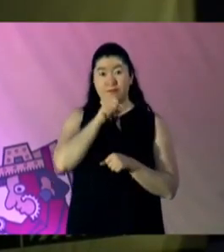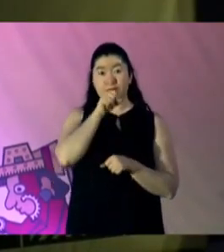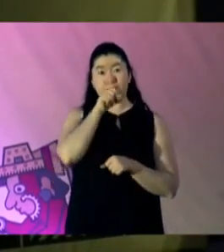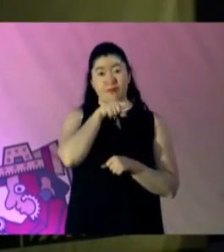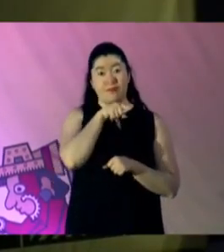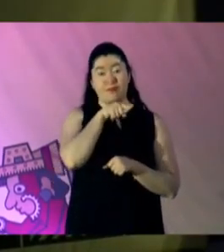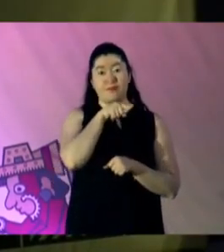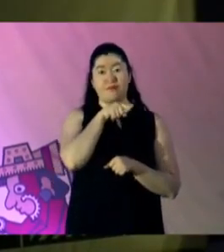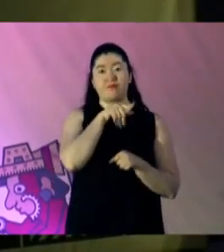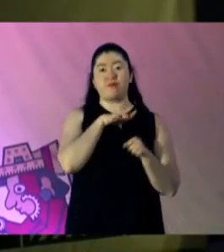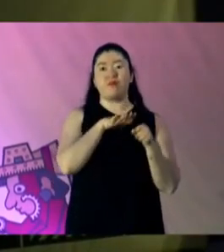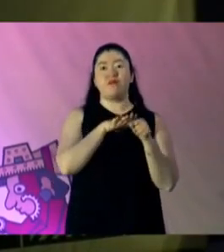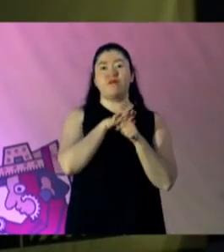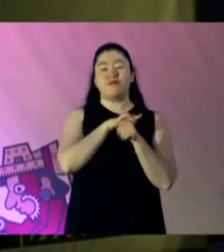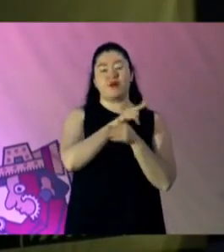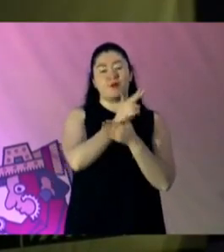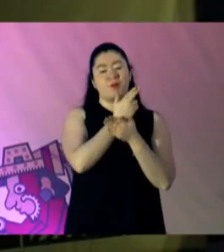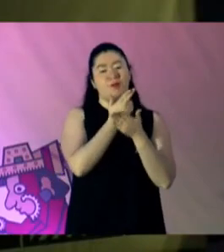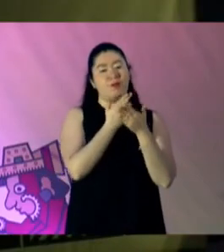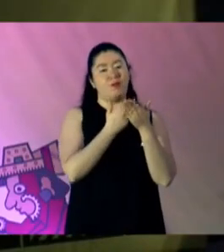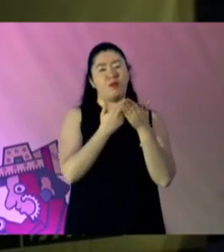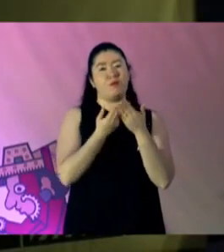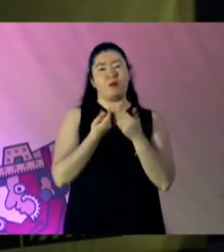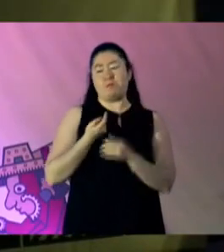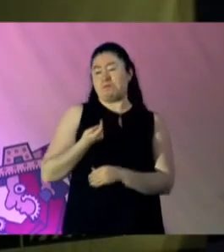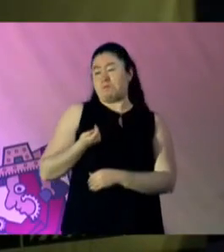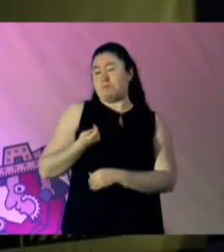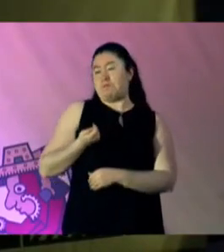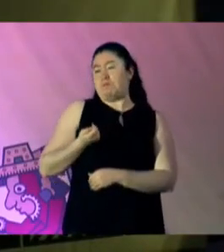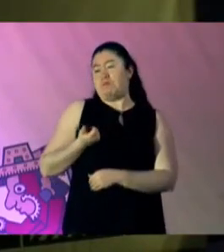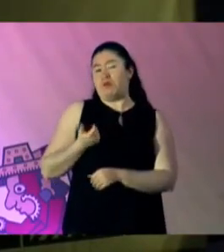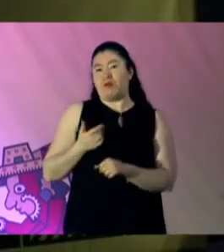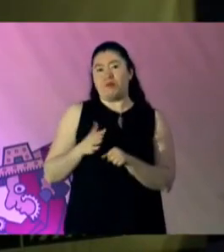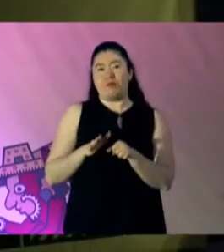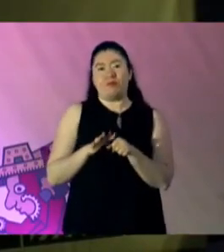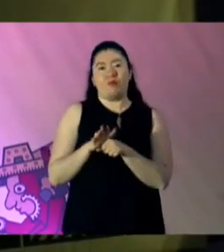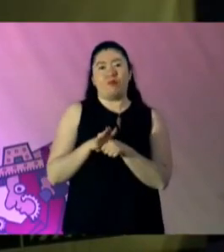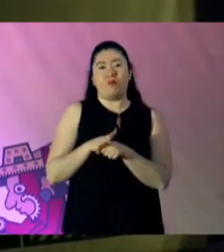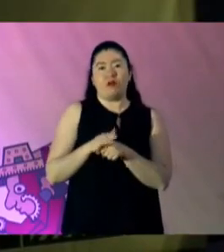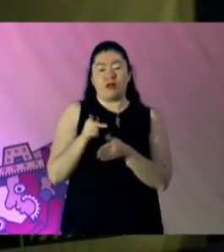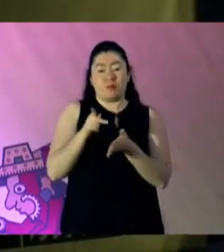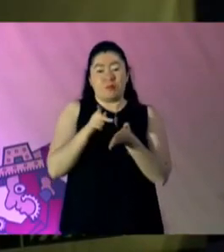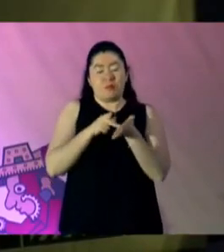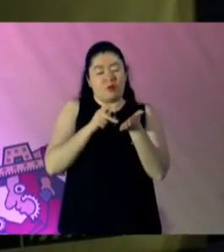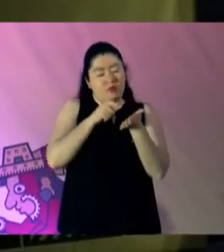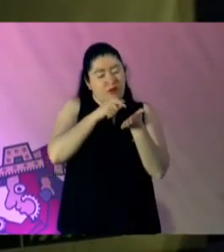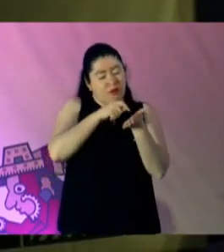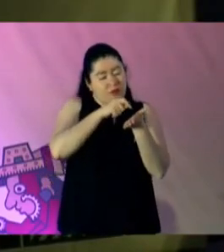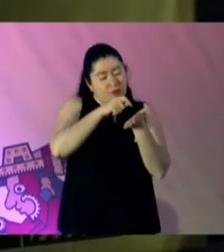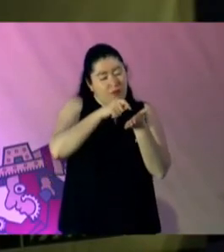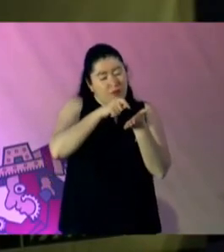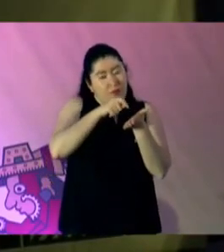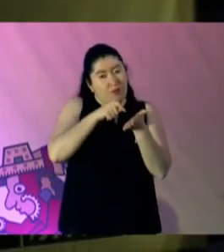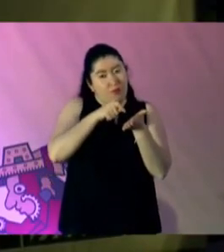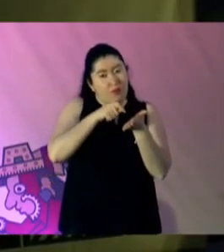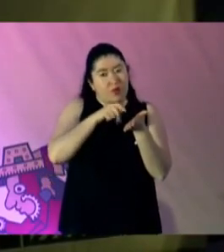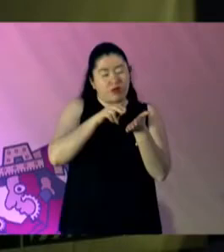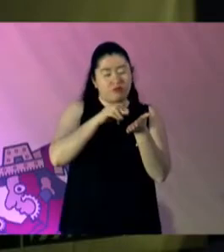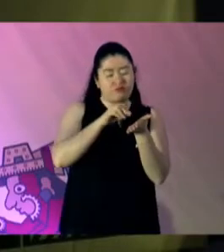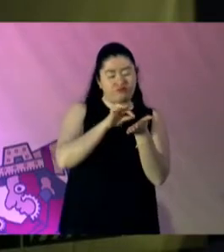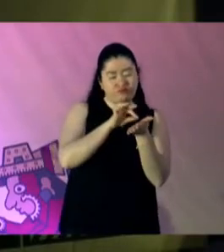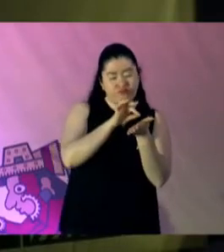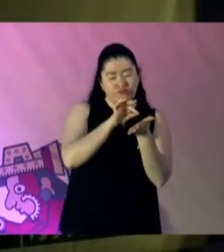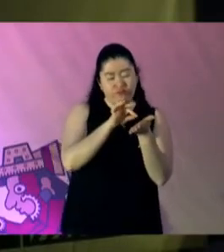los primeros bocetos o los dibujos recién en tintados estaba todavía fresco cita la tinta china que por cierto él hacía